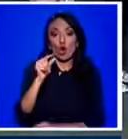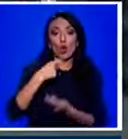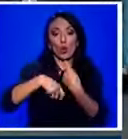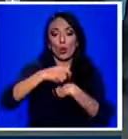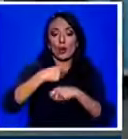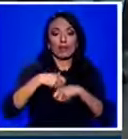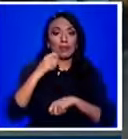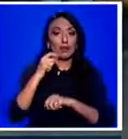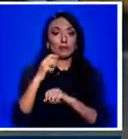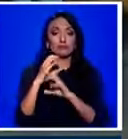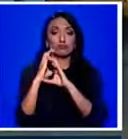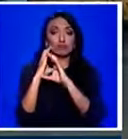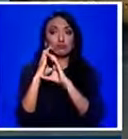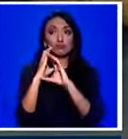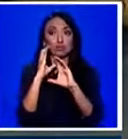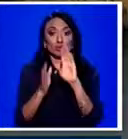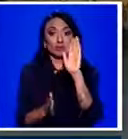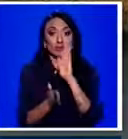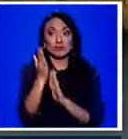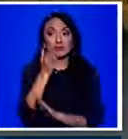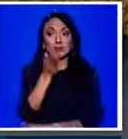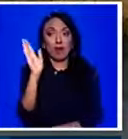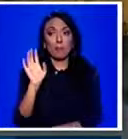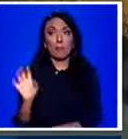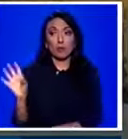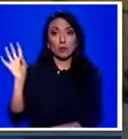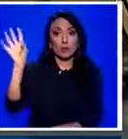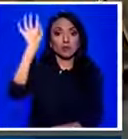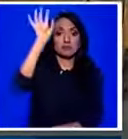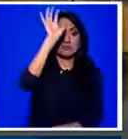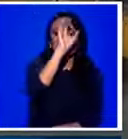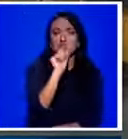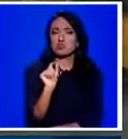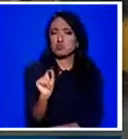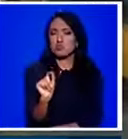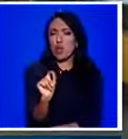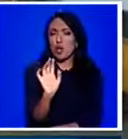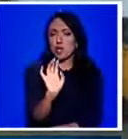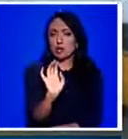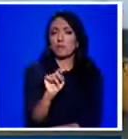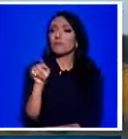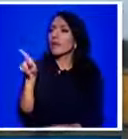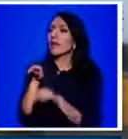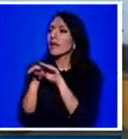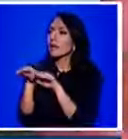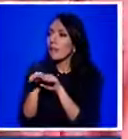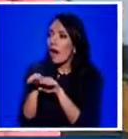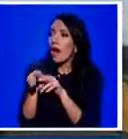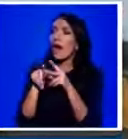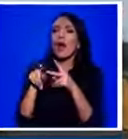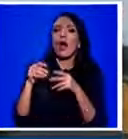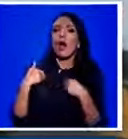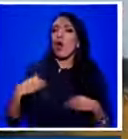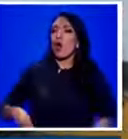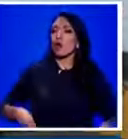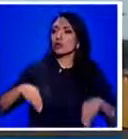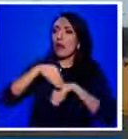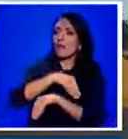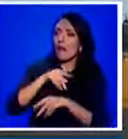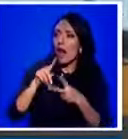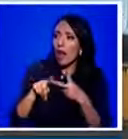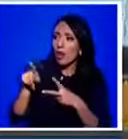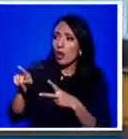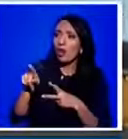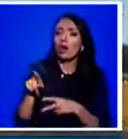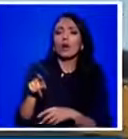de personas, no están comprando boletos. Acá tenemos Ibarra, Otavalo, El Ángel. Muy buenos